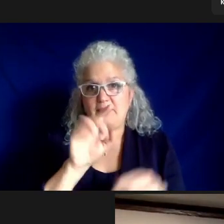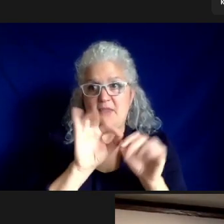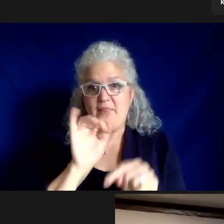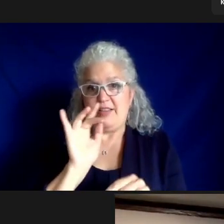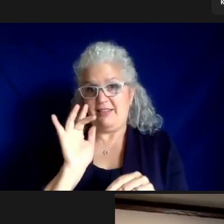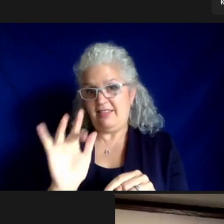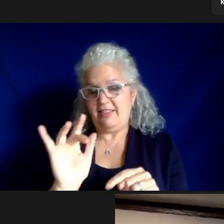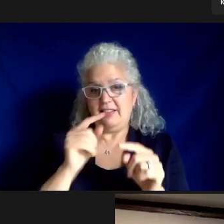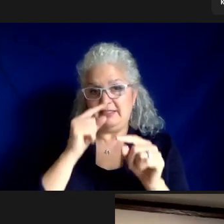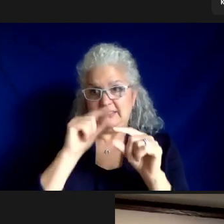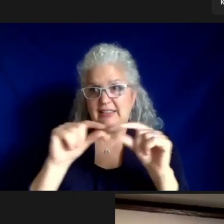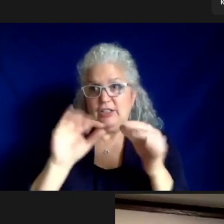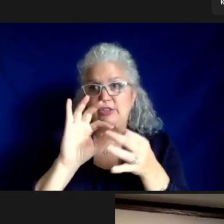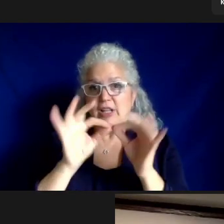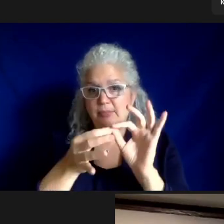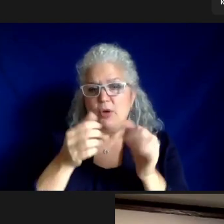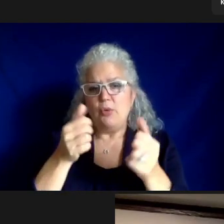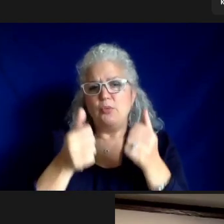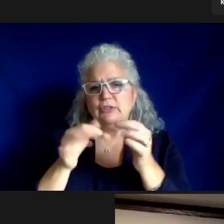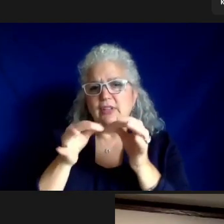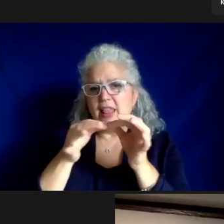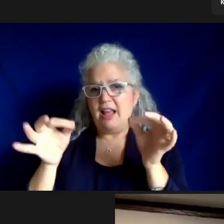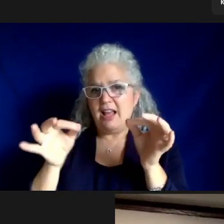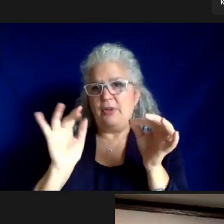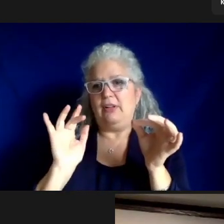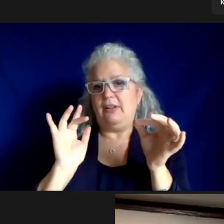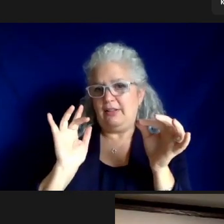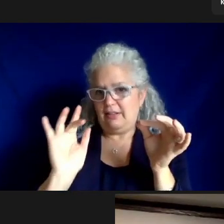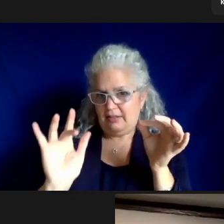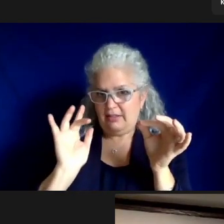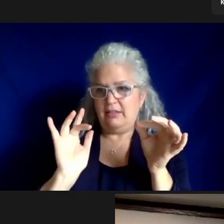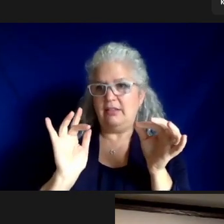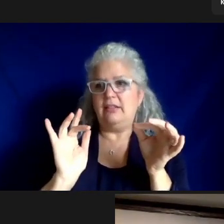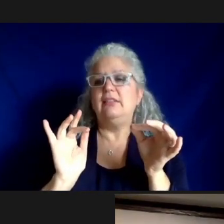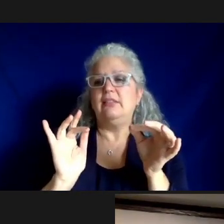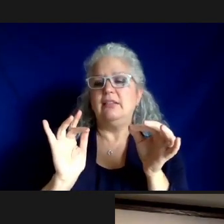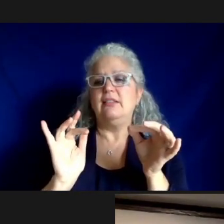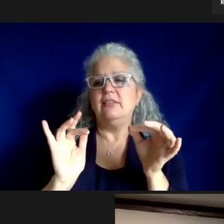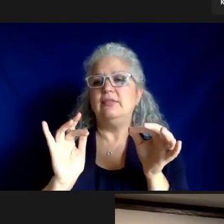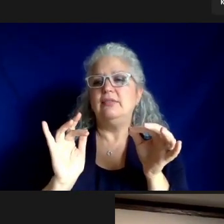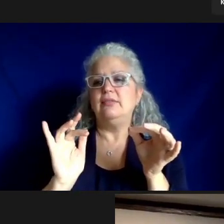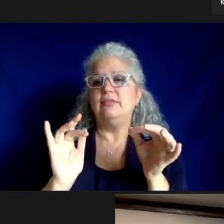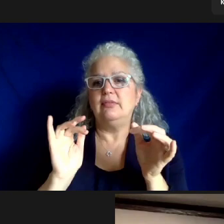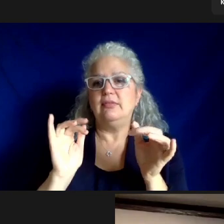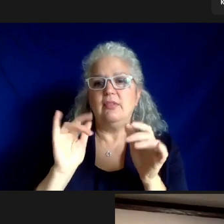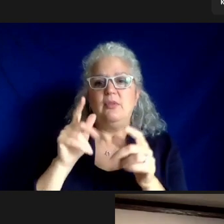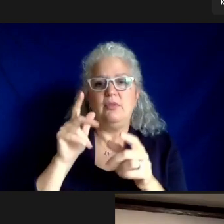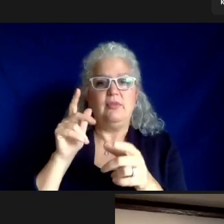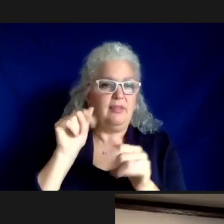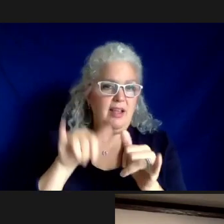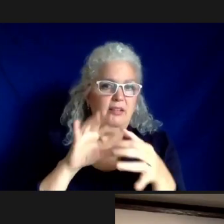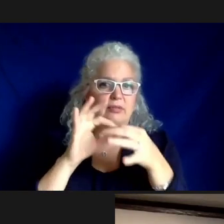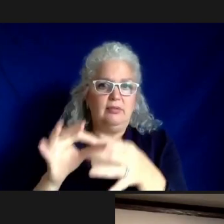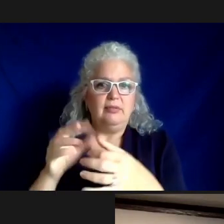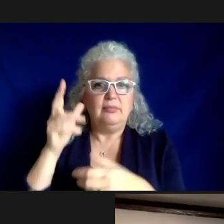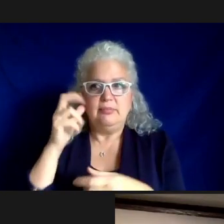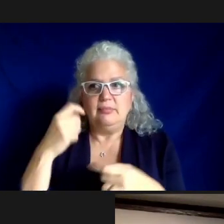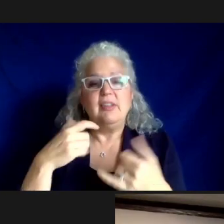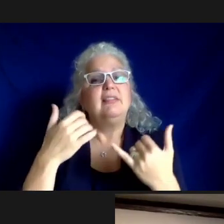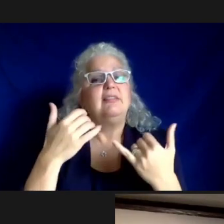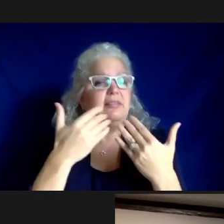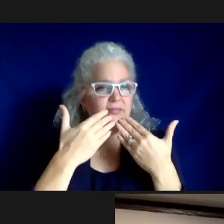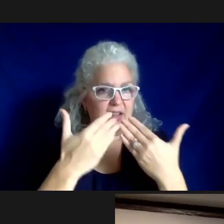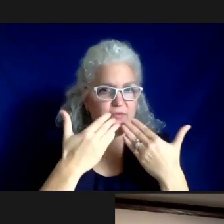y tocar el idioma que desea escuchar, que es Spanish. Muchas gracias. Thank you,